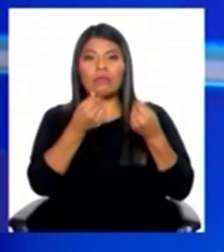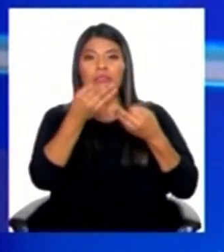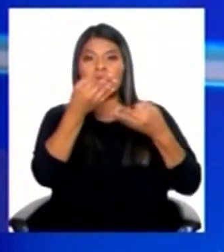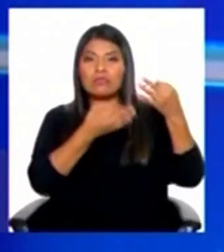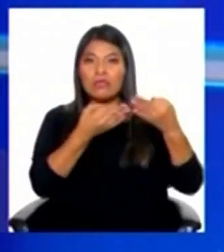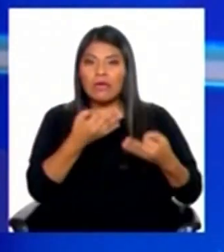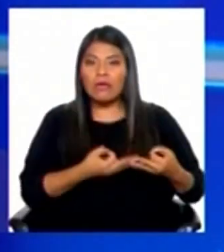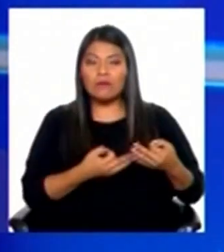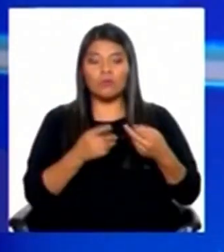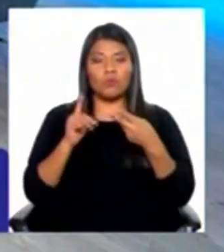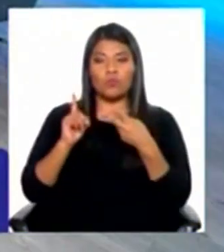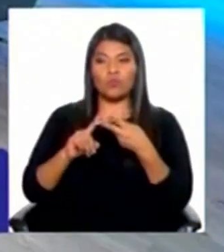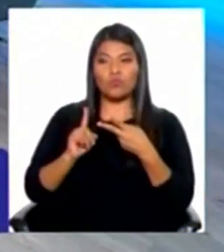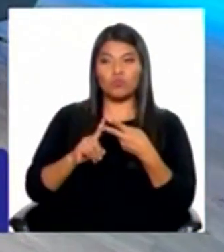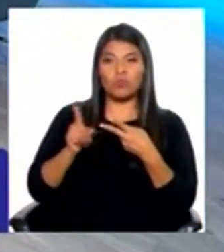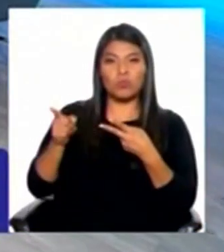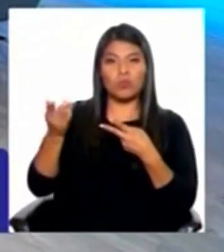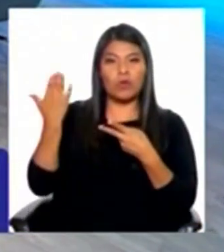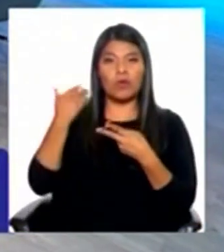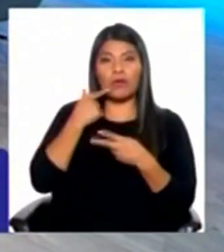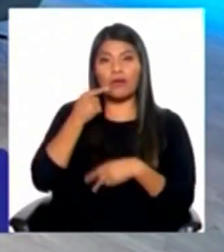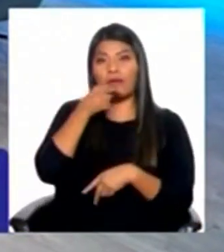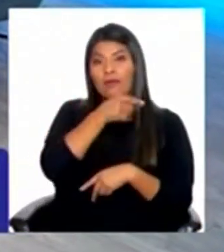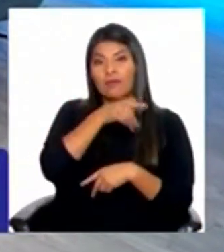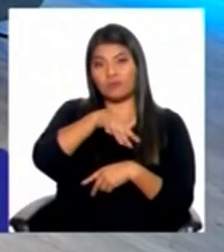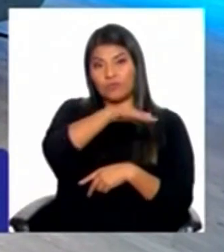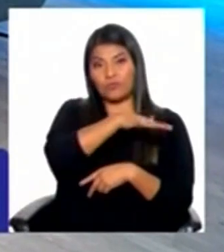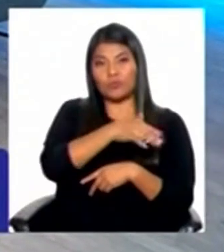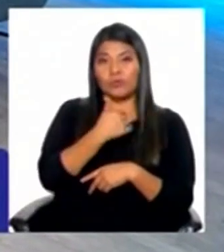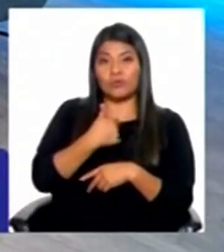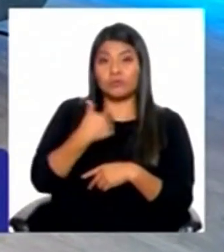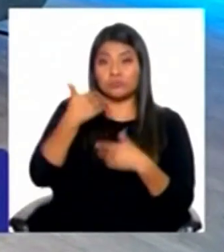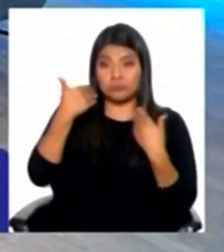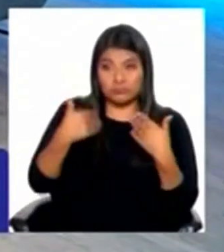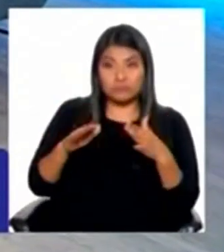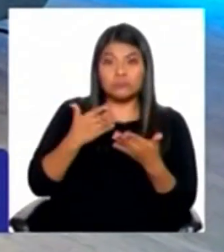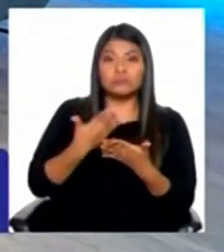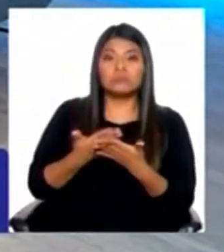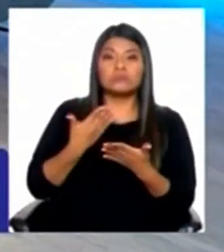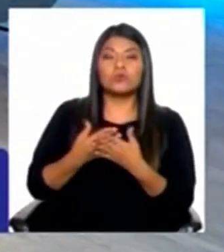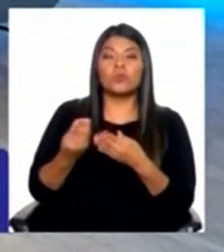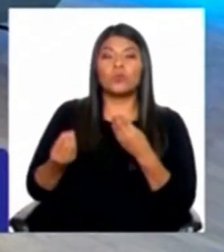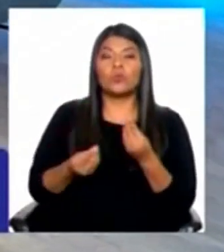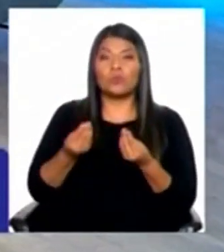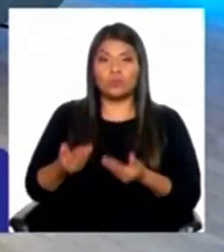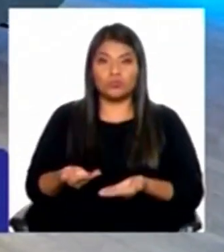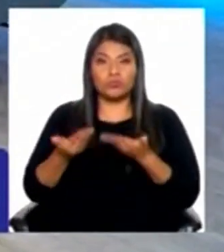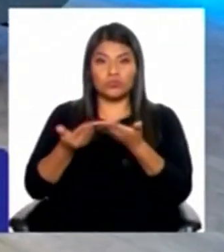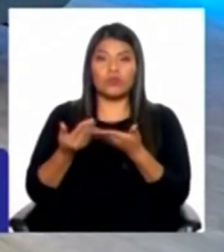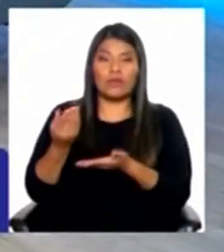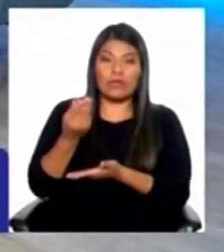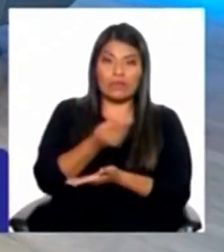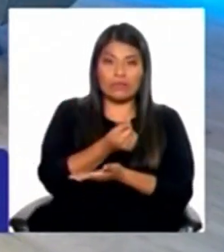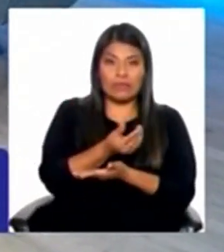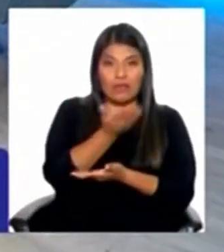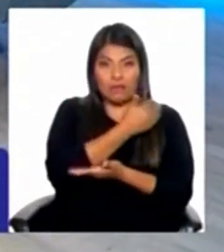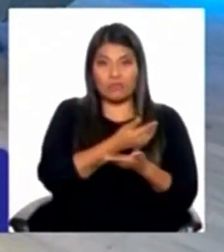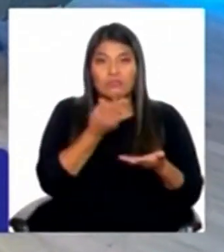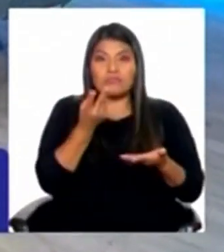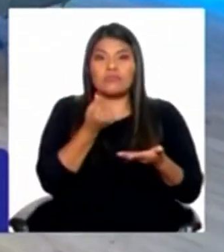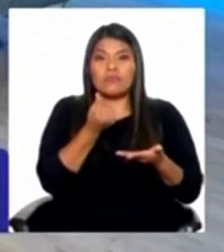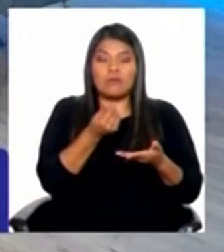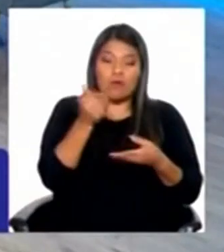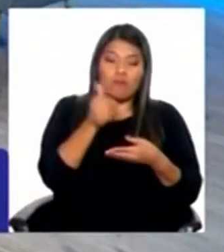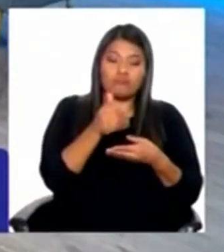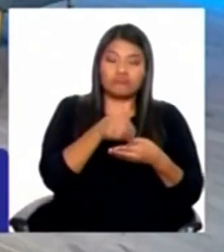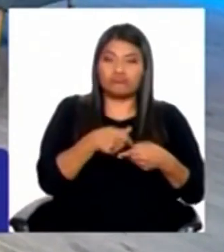también por parte de la defensa. Es decir, cómo la defensa puede sustentar de alguna manera que los dineros a través de los cuales